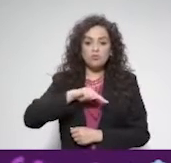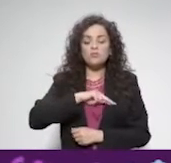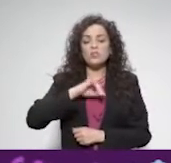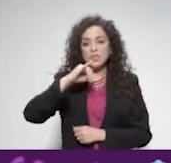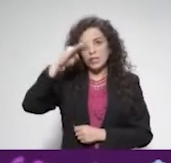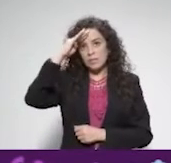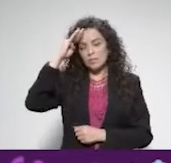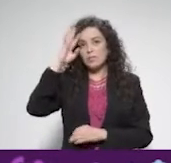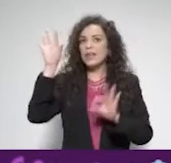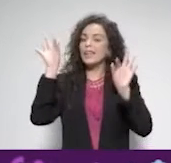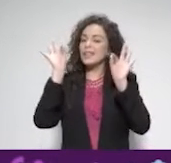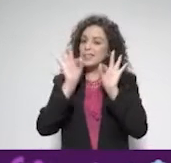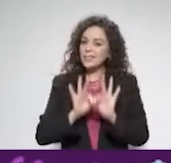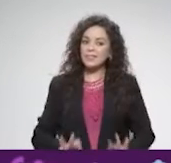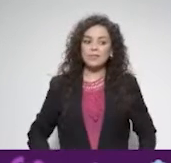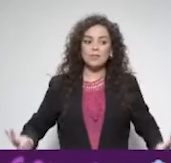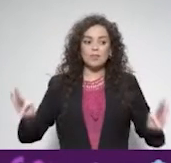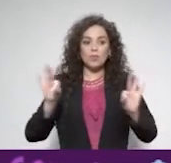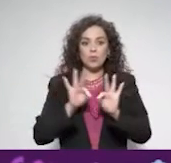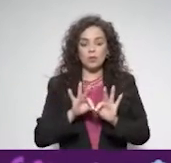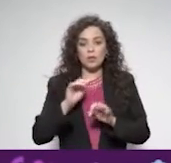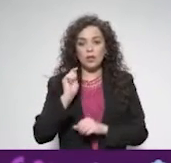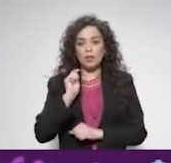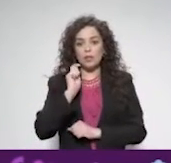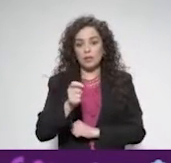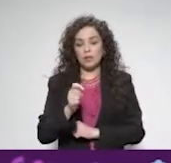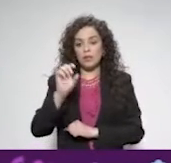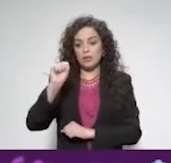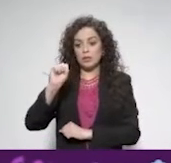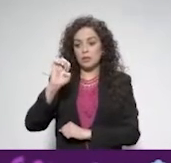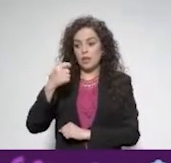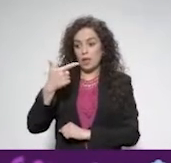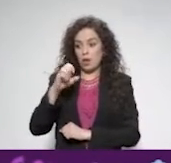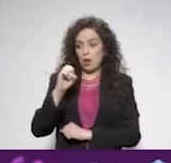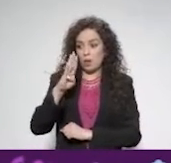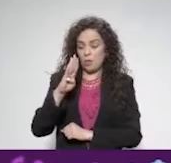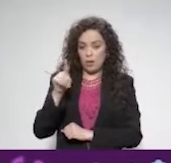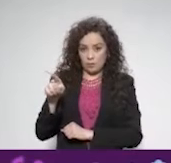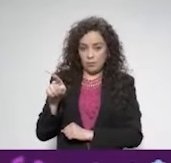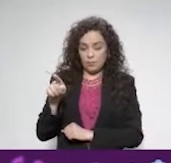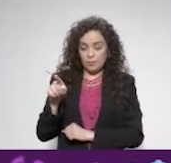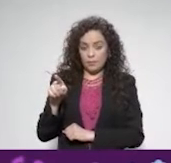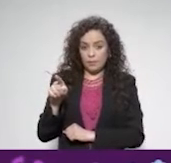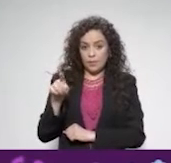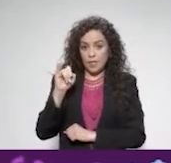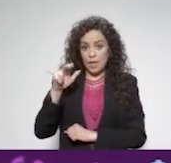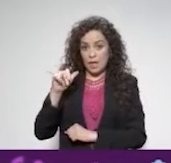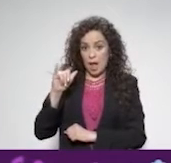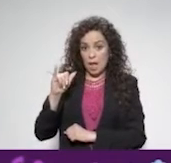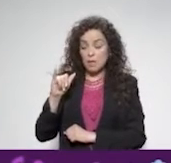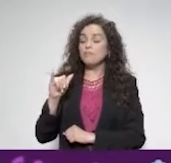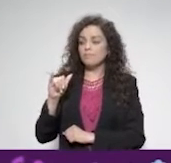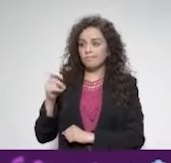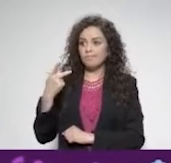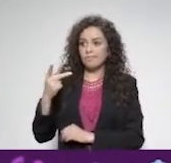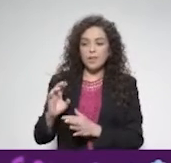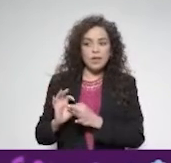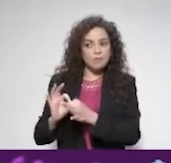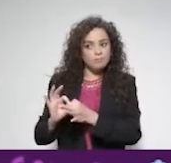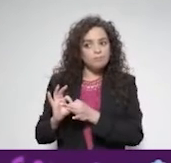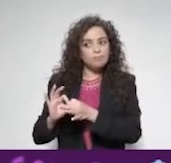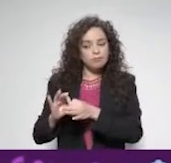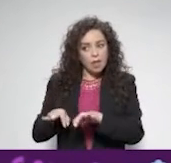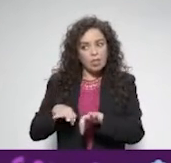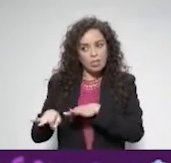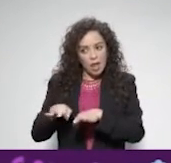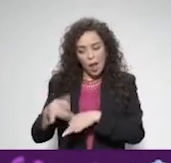en cuenta que con la Secretaría de Gobernación, por ejemplo, desde el INAI se ha trabajado de manera